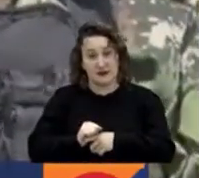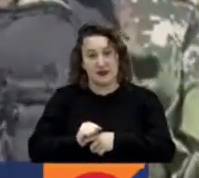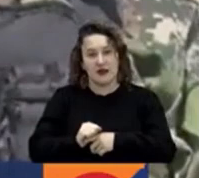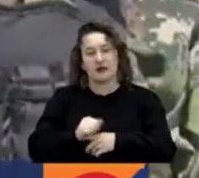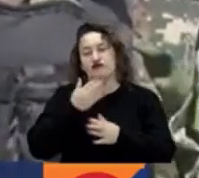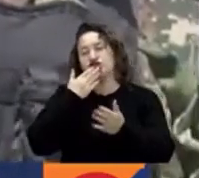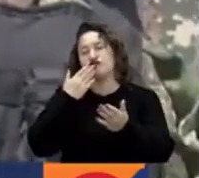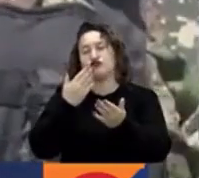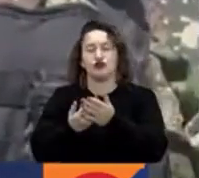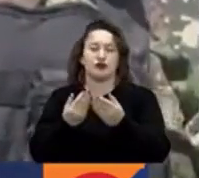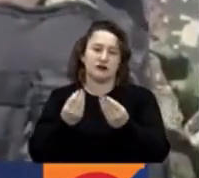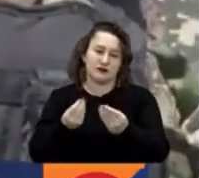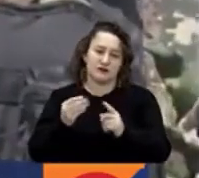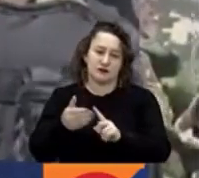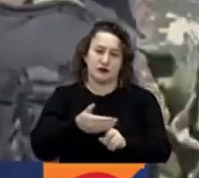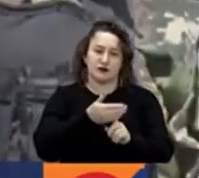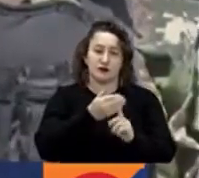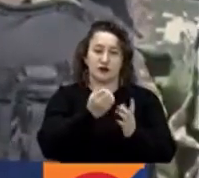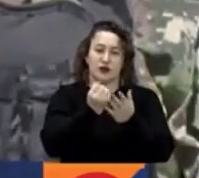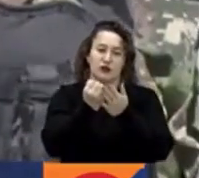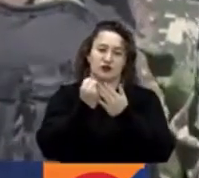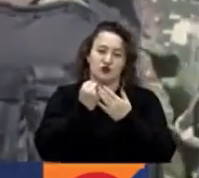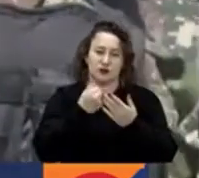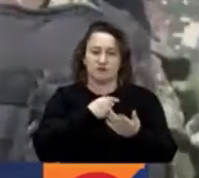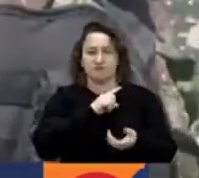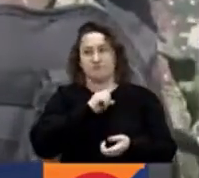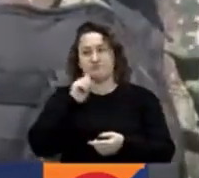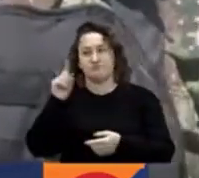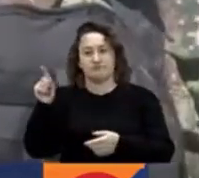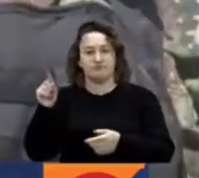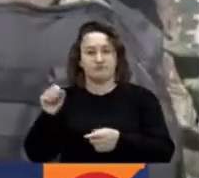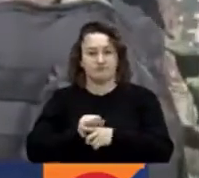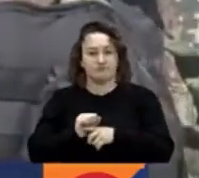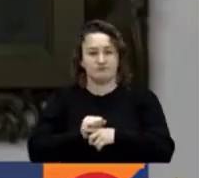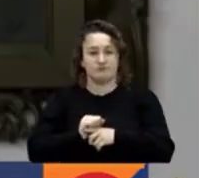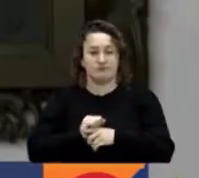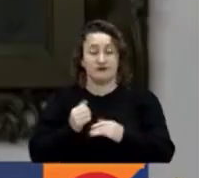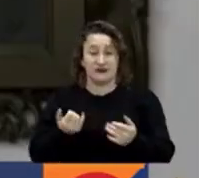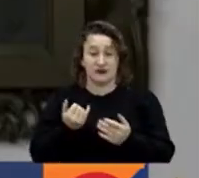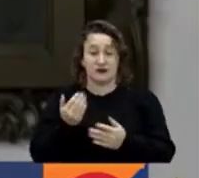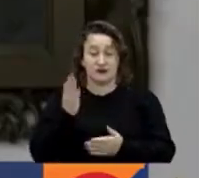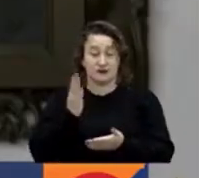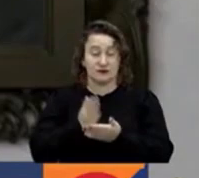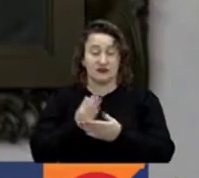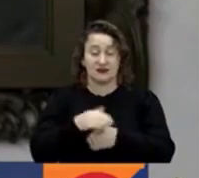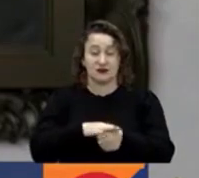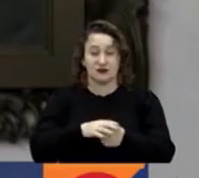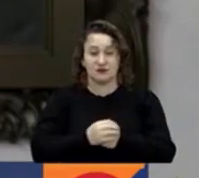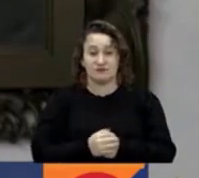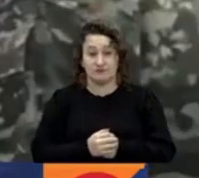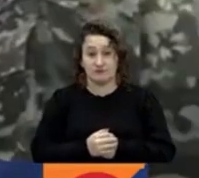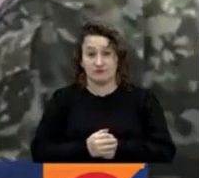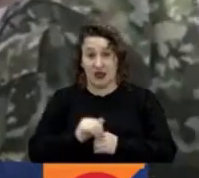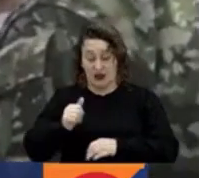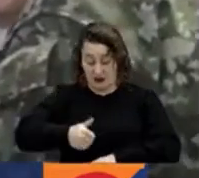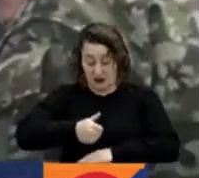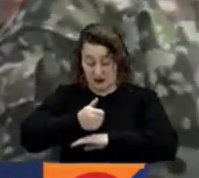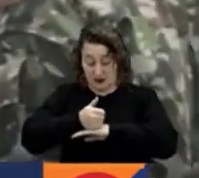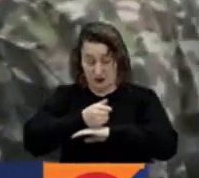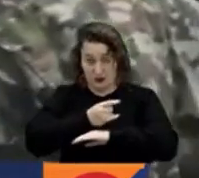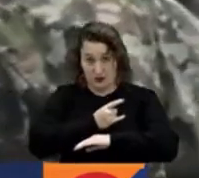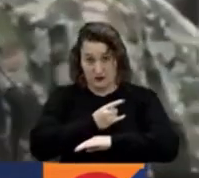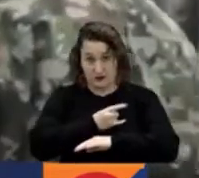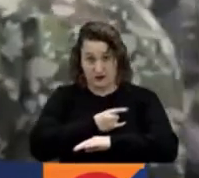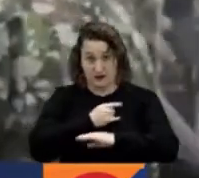muchas gracias por la protección y por la ayuda que nos están brindando en estos momentos de calamidad. El rector de la Universidad del Cauca, a la